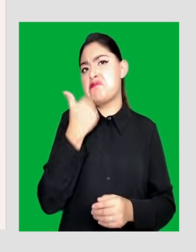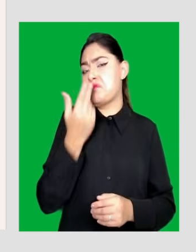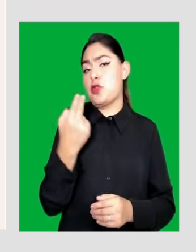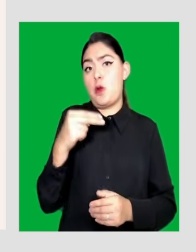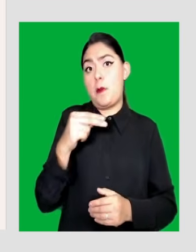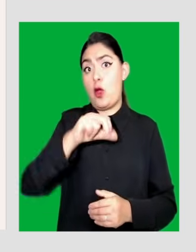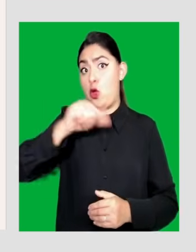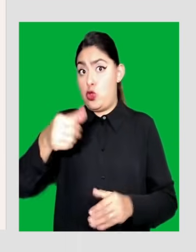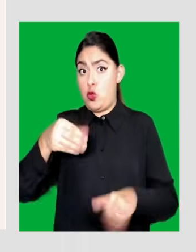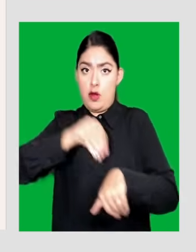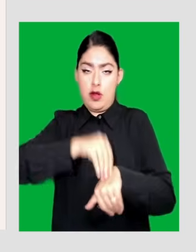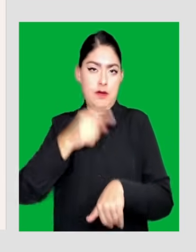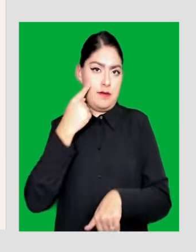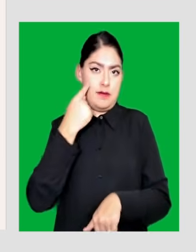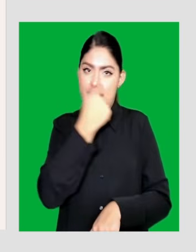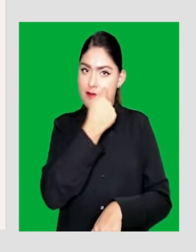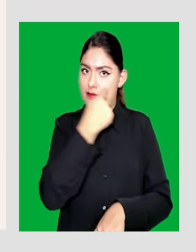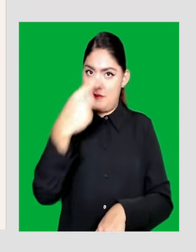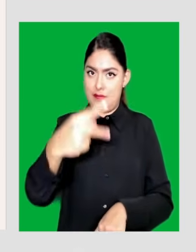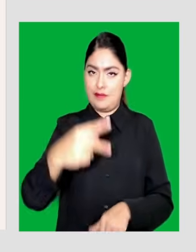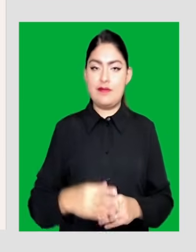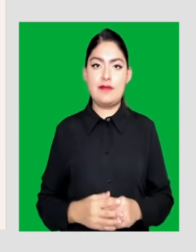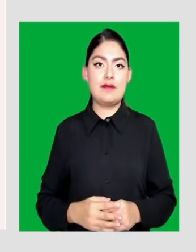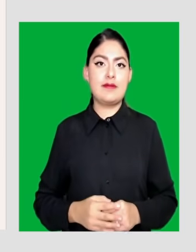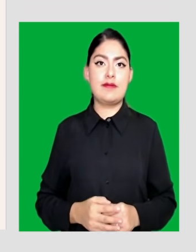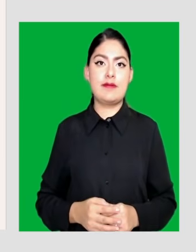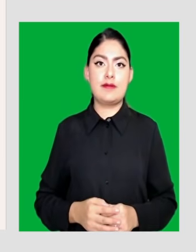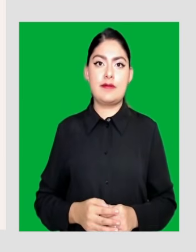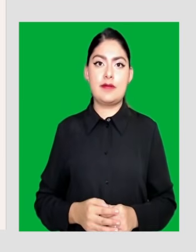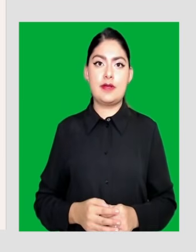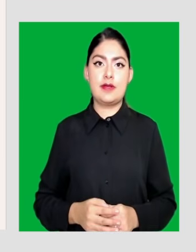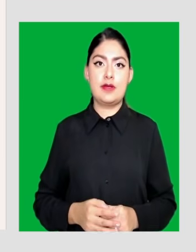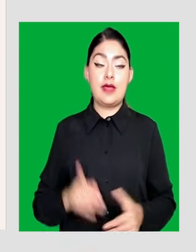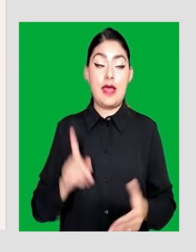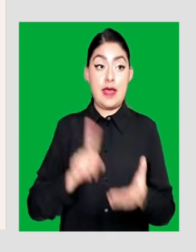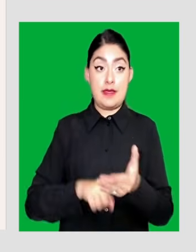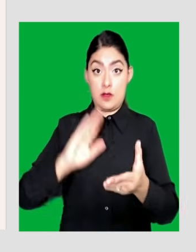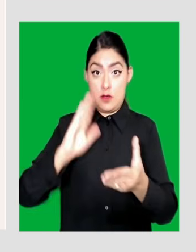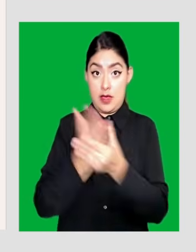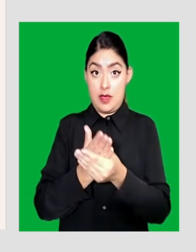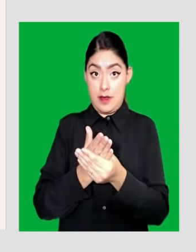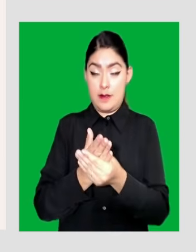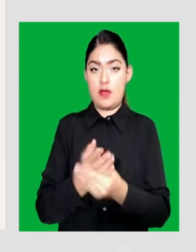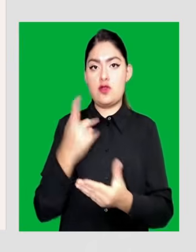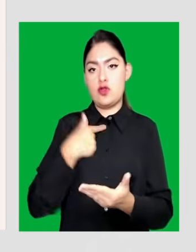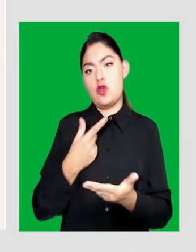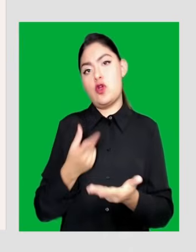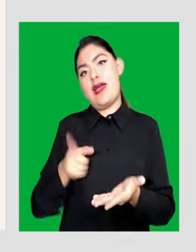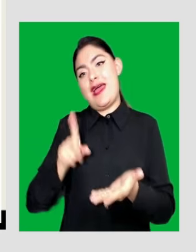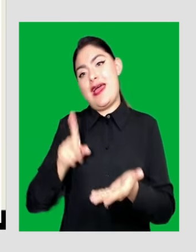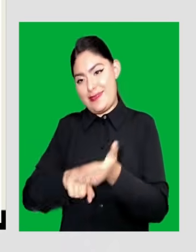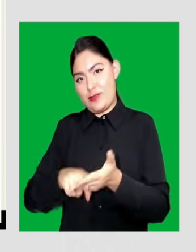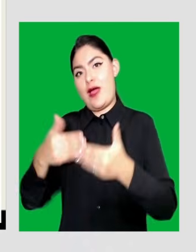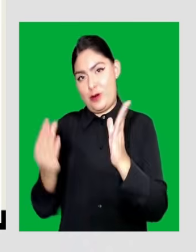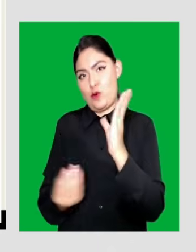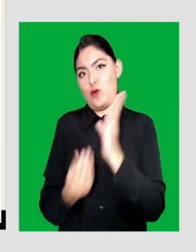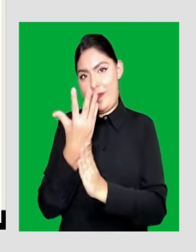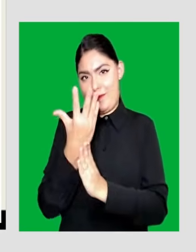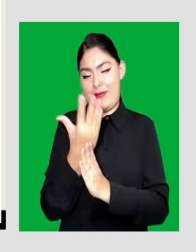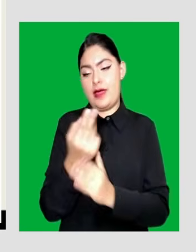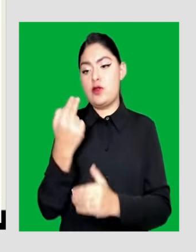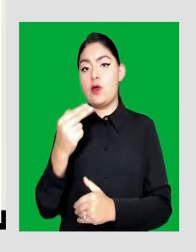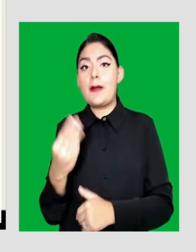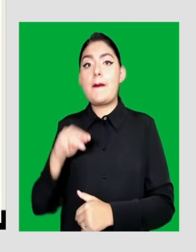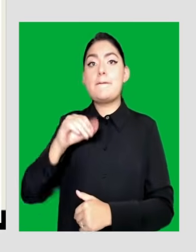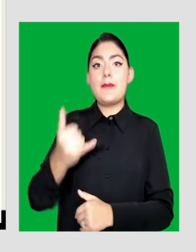A continuación, crearé una carpeta con ustedes. Esta carpeta la llamaré Curso